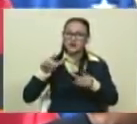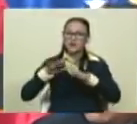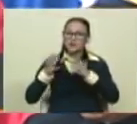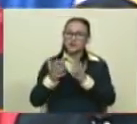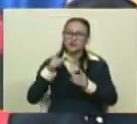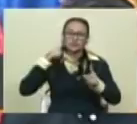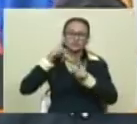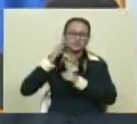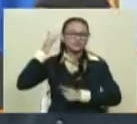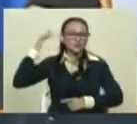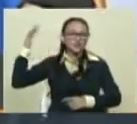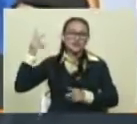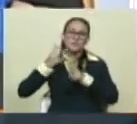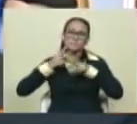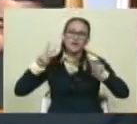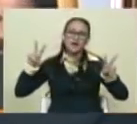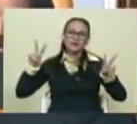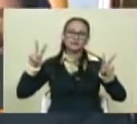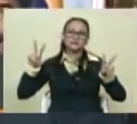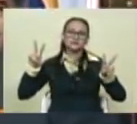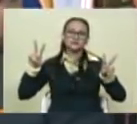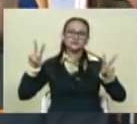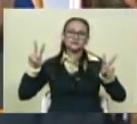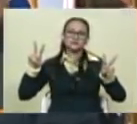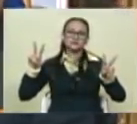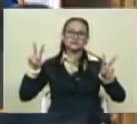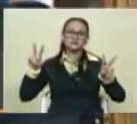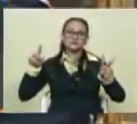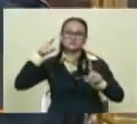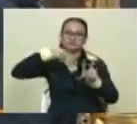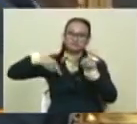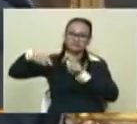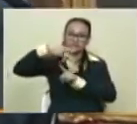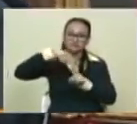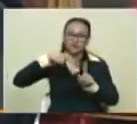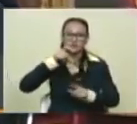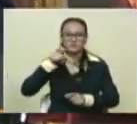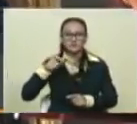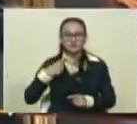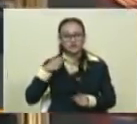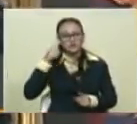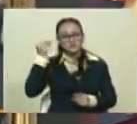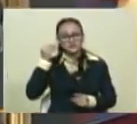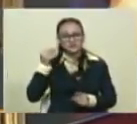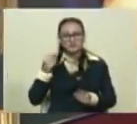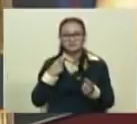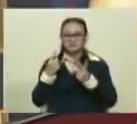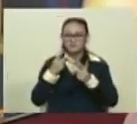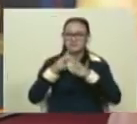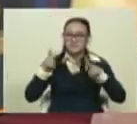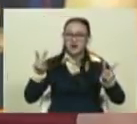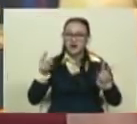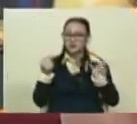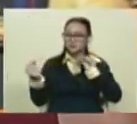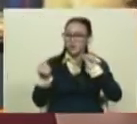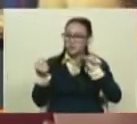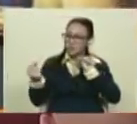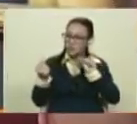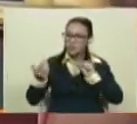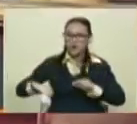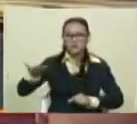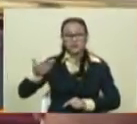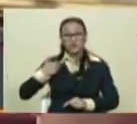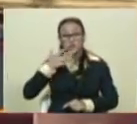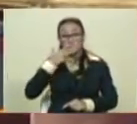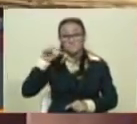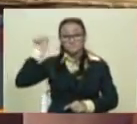siglos y milenios, la paz, la convivencia, la armonía. Yo creo en el diálogo de civilizaciones como elemento central, y como presidente